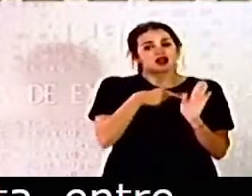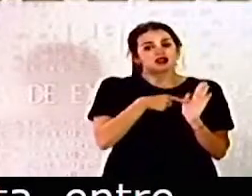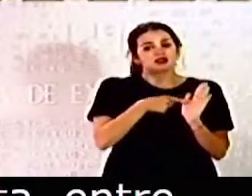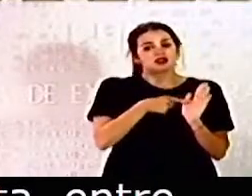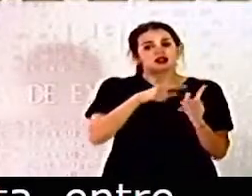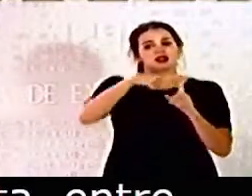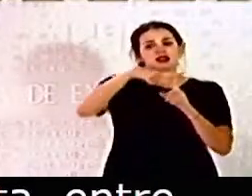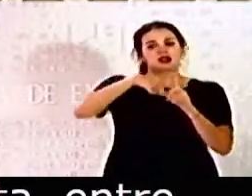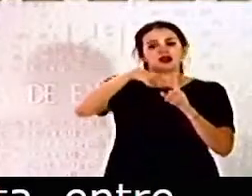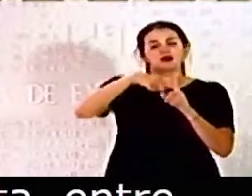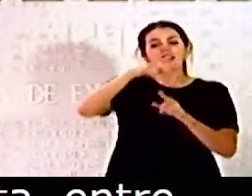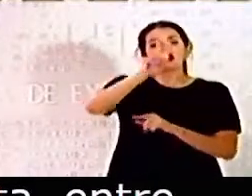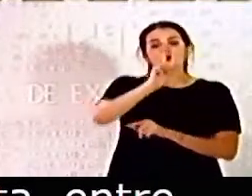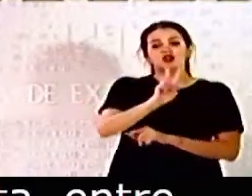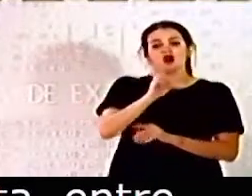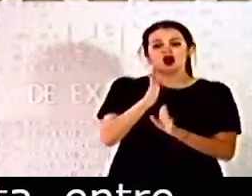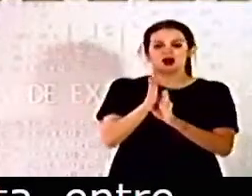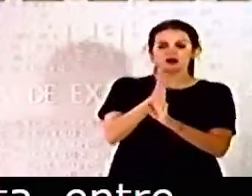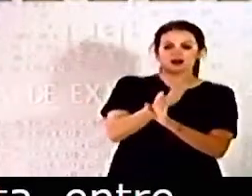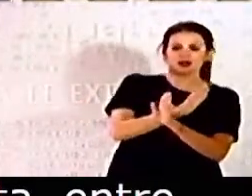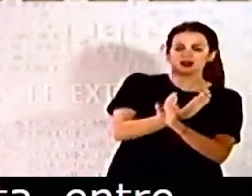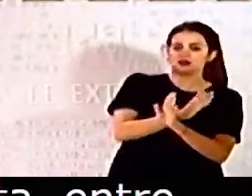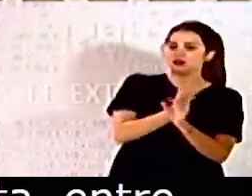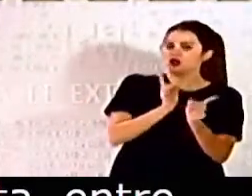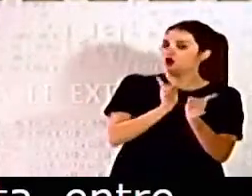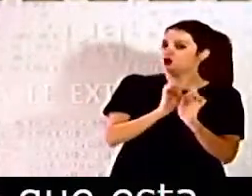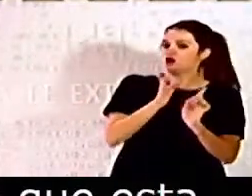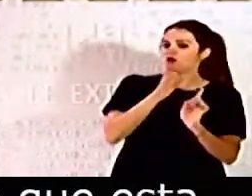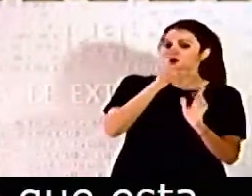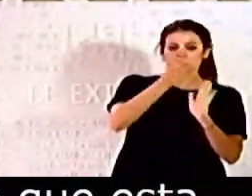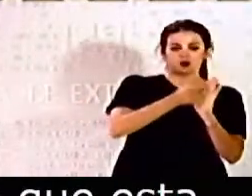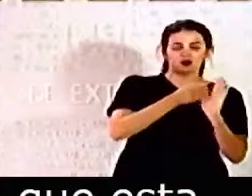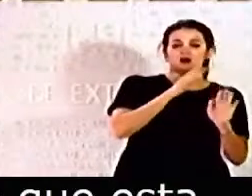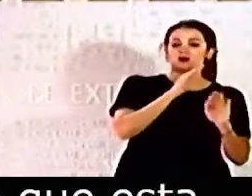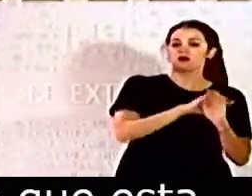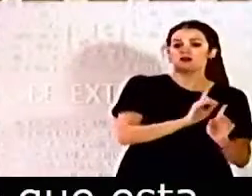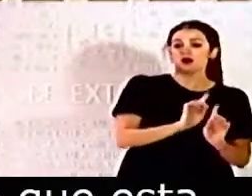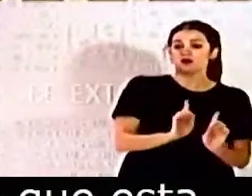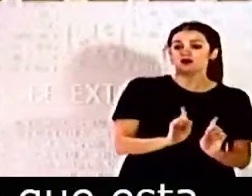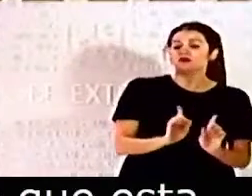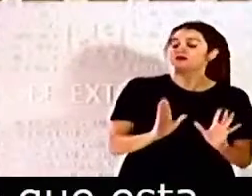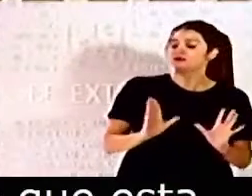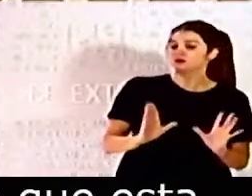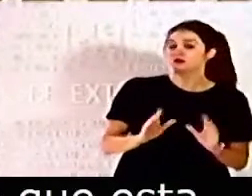2, que no la hemos podido tomar antes porque no se daban las condiciones,